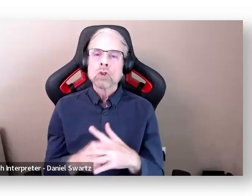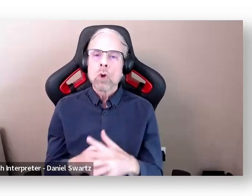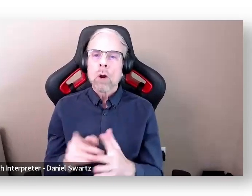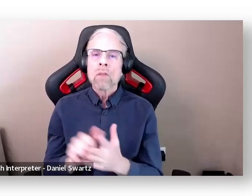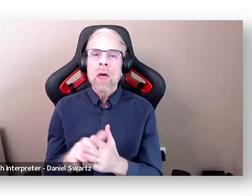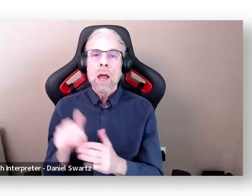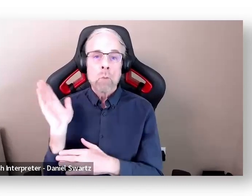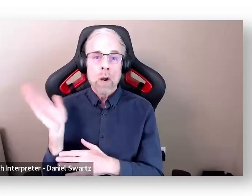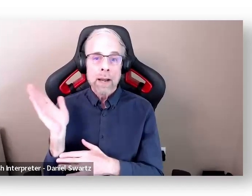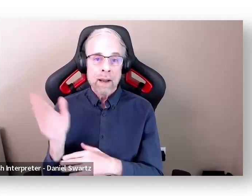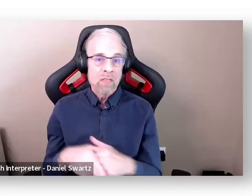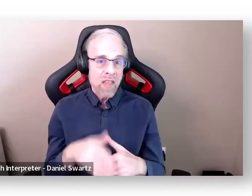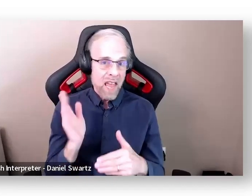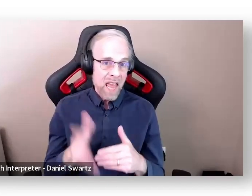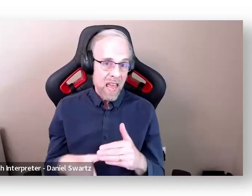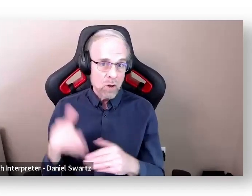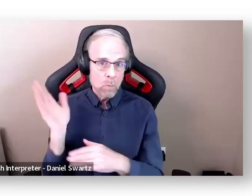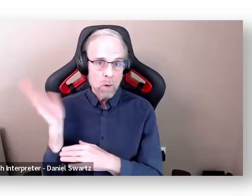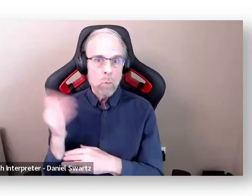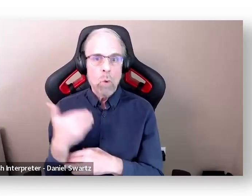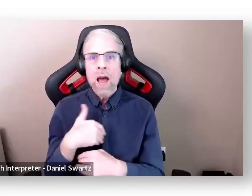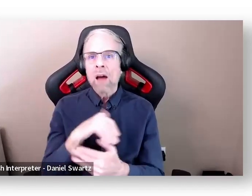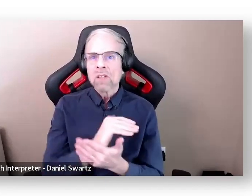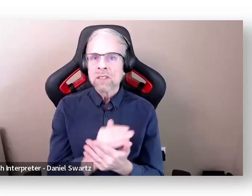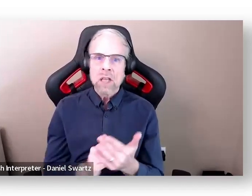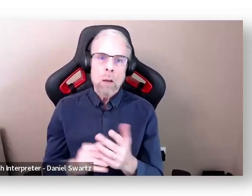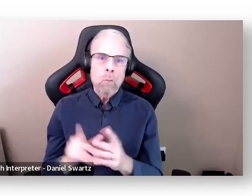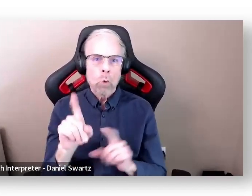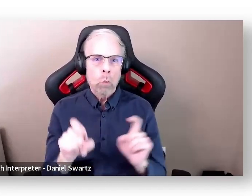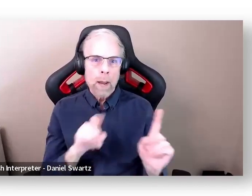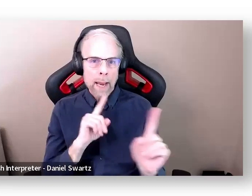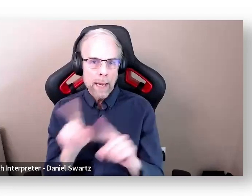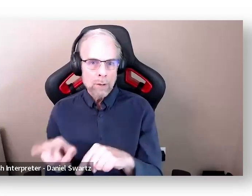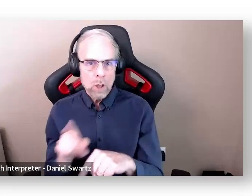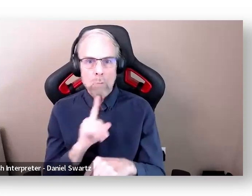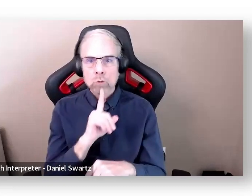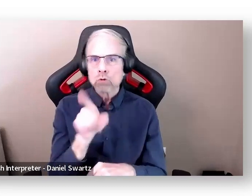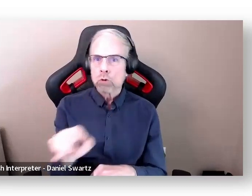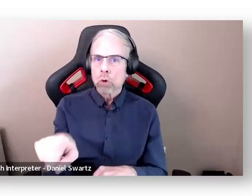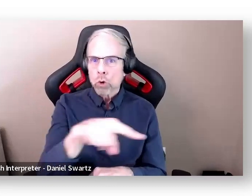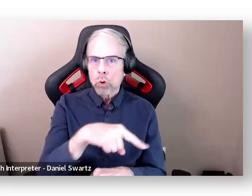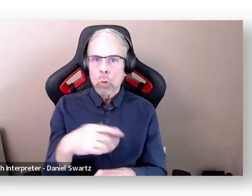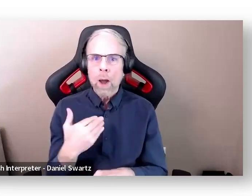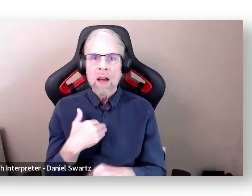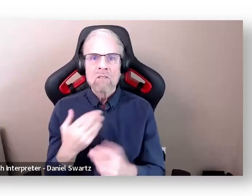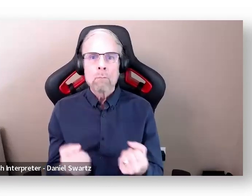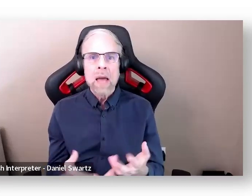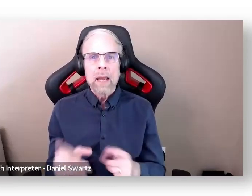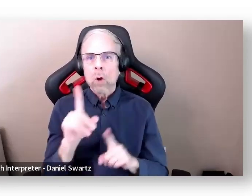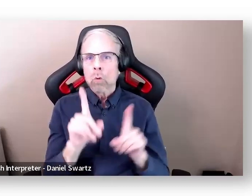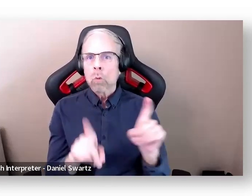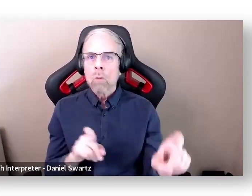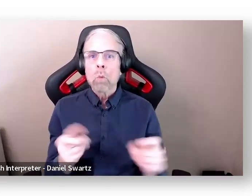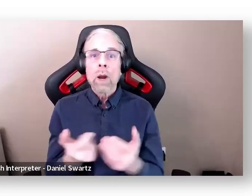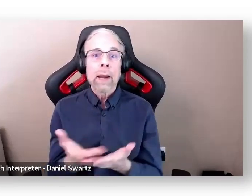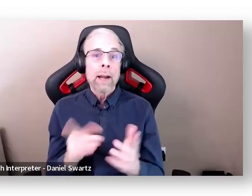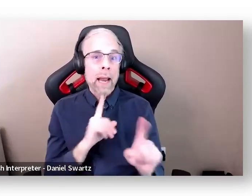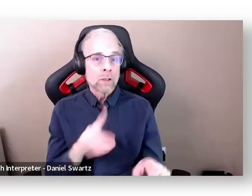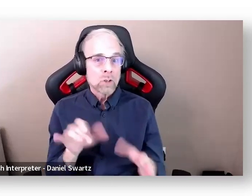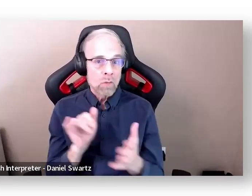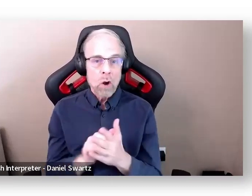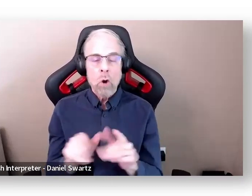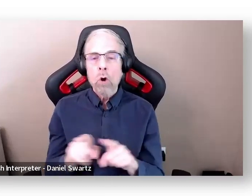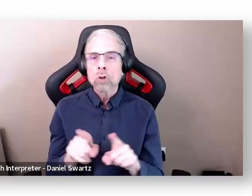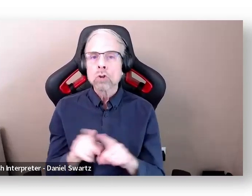Vamos a comenzar con esa presentación. Al fin de la presentación, vamos a tener preguntas y respuestas. Yo sé que ustedes van a